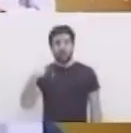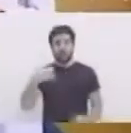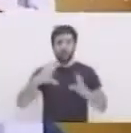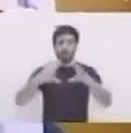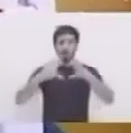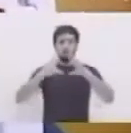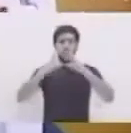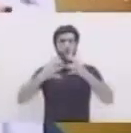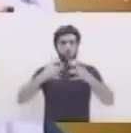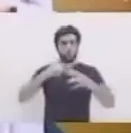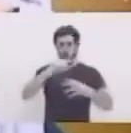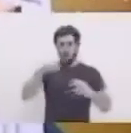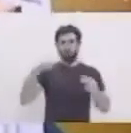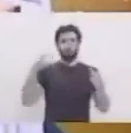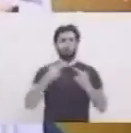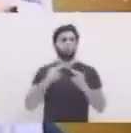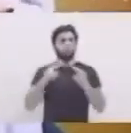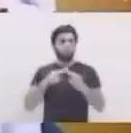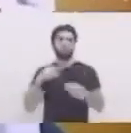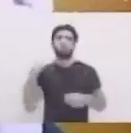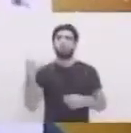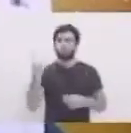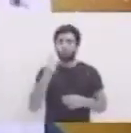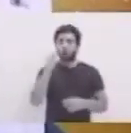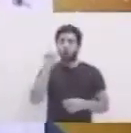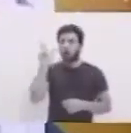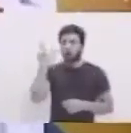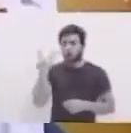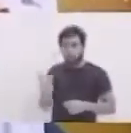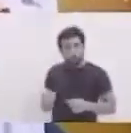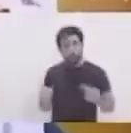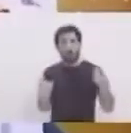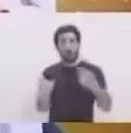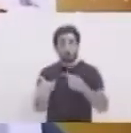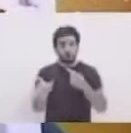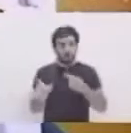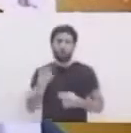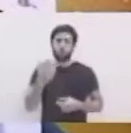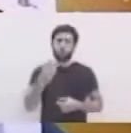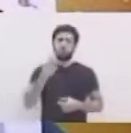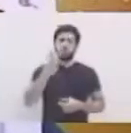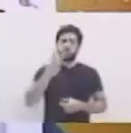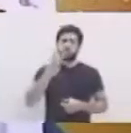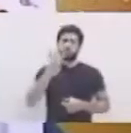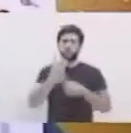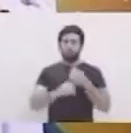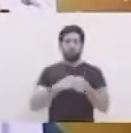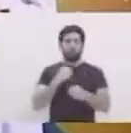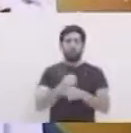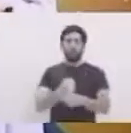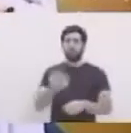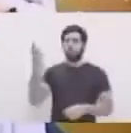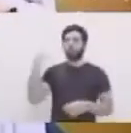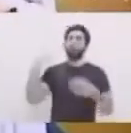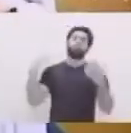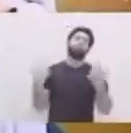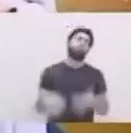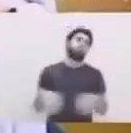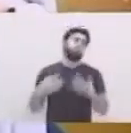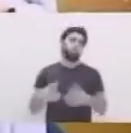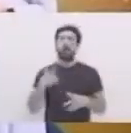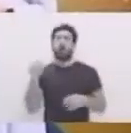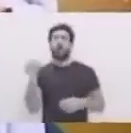lo conocen. En Atenas, Grecia, hace 4 años estrenó una sinfonía que fue un